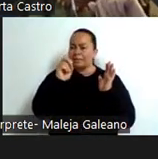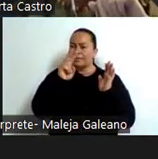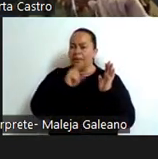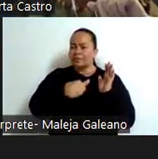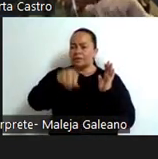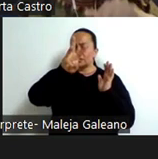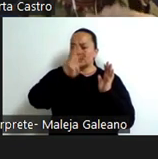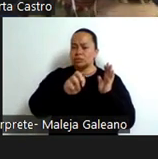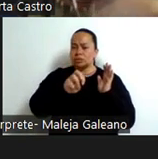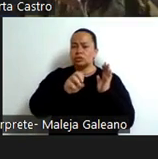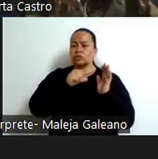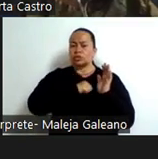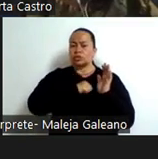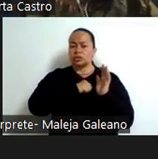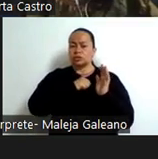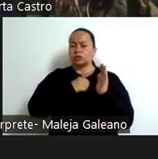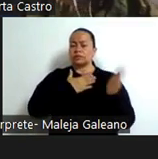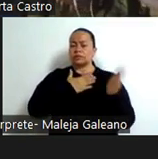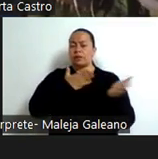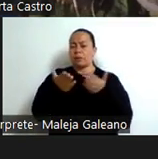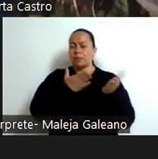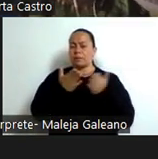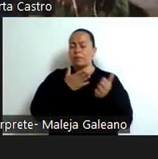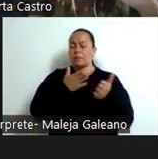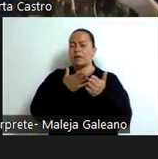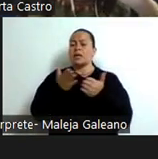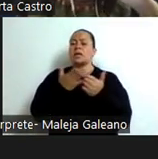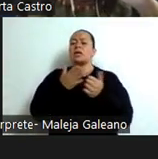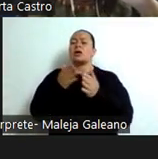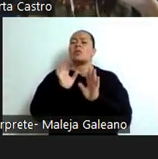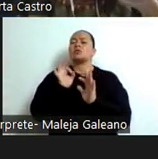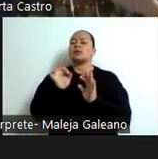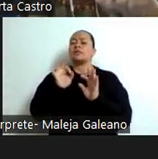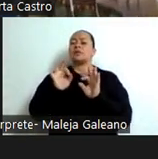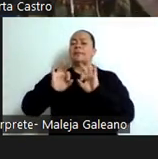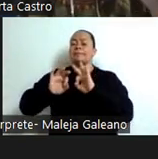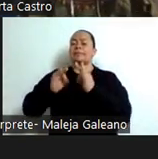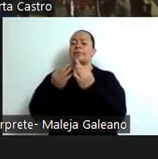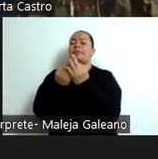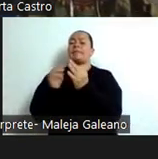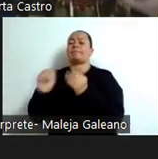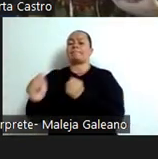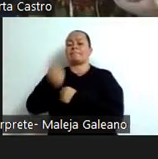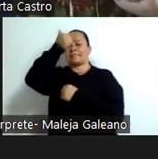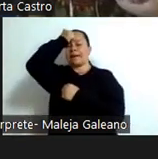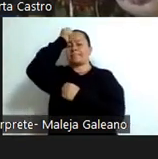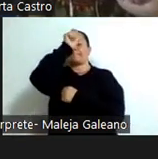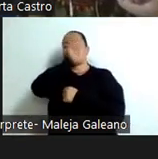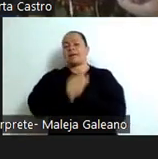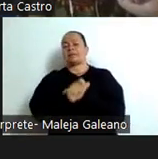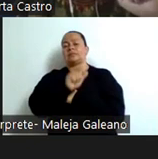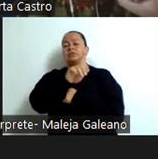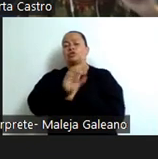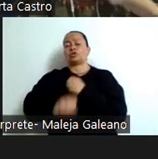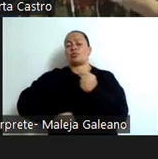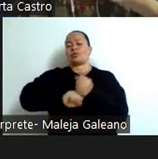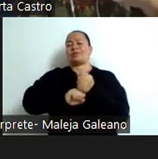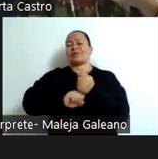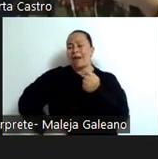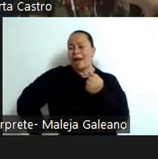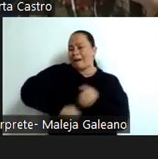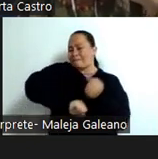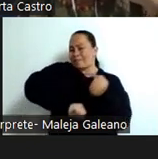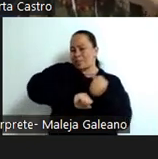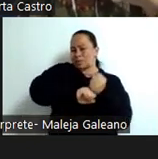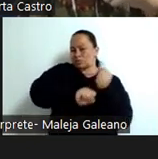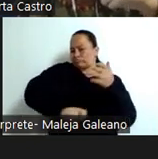debe ser brindado principalmente por los familiares del paciente en atención a un primer nivel de solidaridad que corresponde a la familia